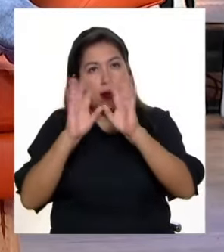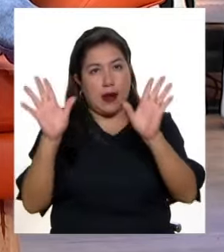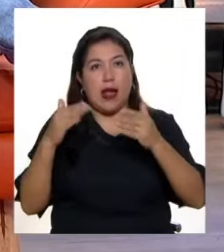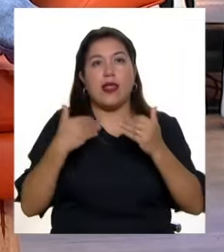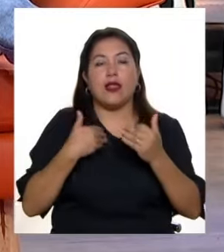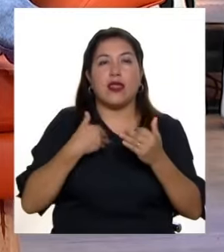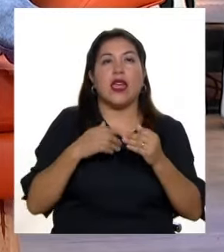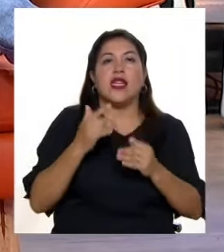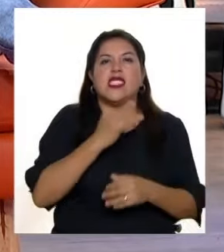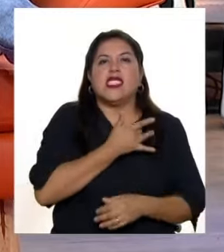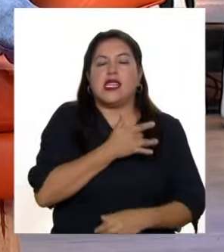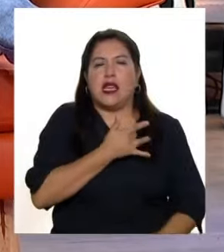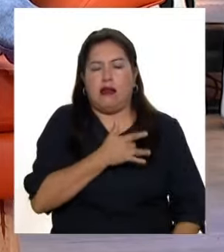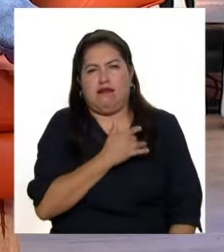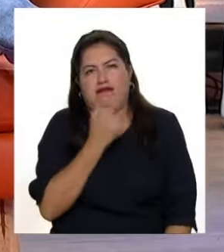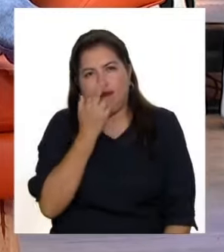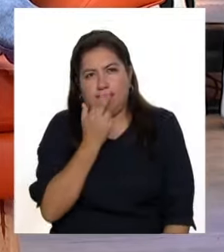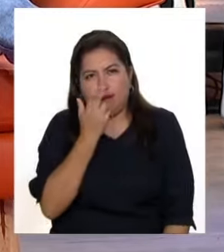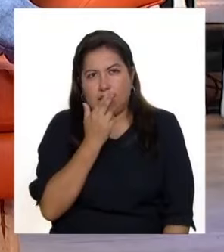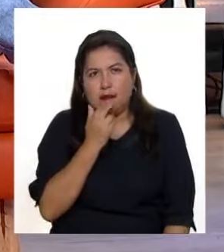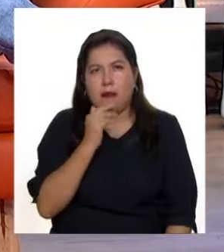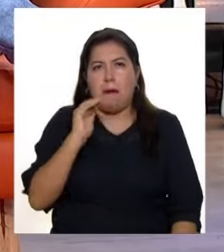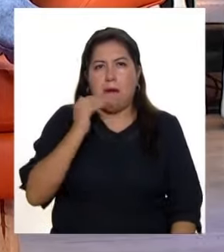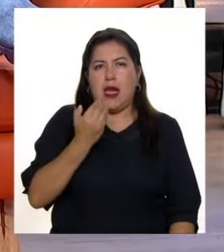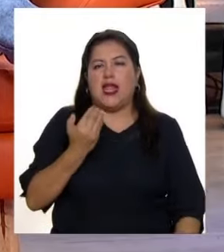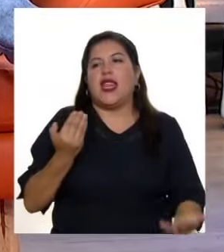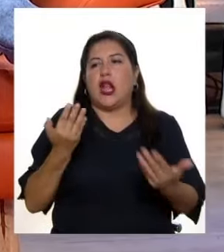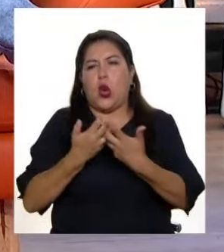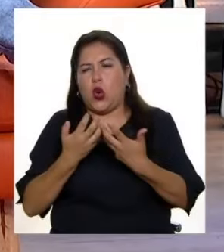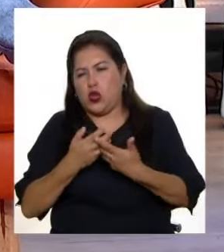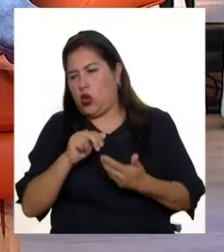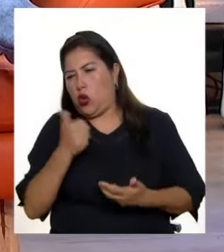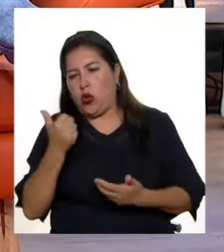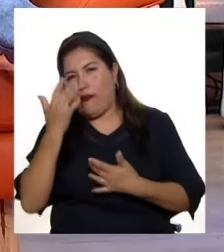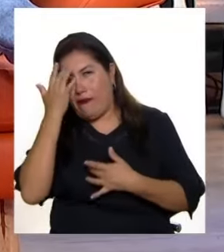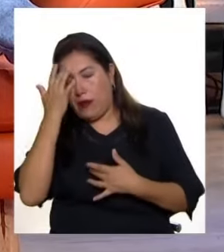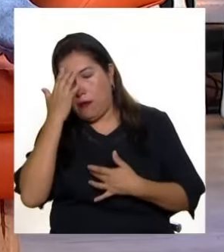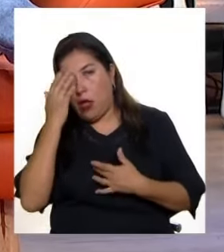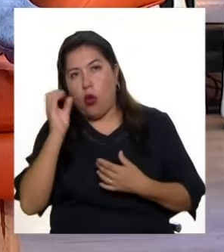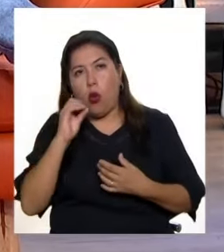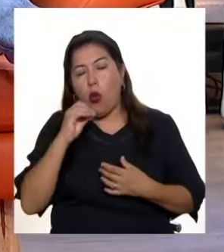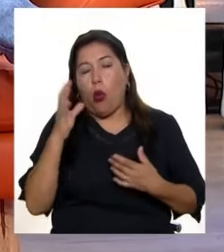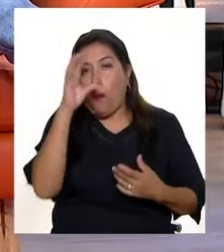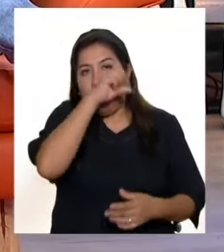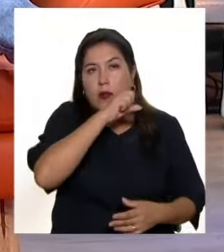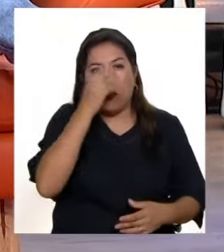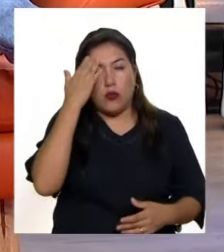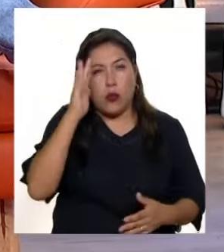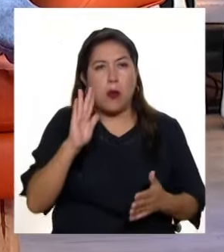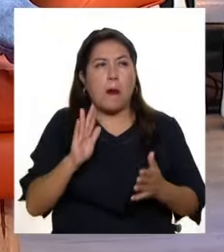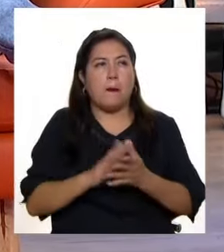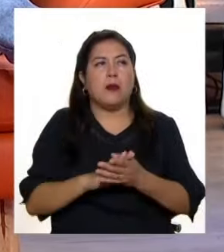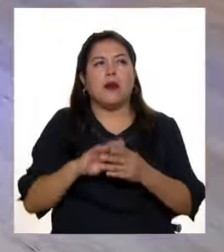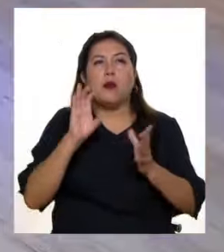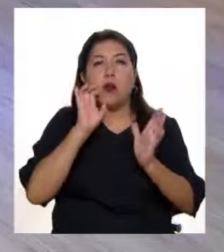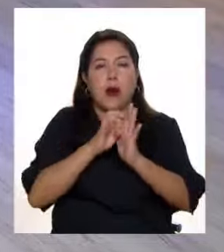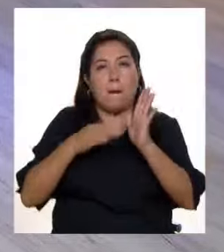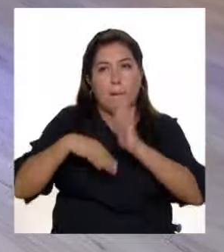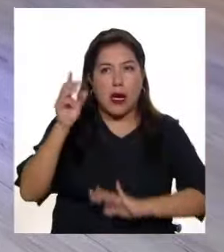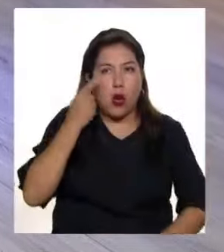hay síntomas que pueden coincidir, pero ¿cuáles vendrían a ser esas manifestaciones que alguien, ok, ya nos quedó claro que es más común en